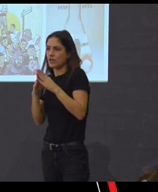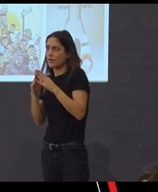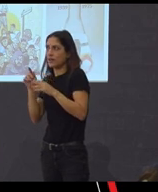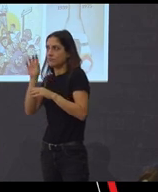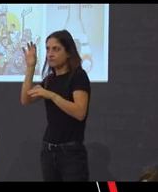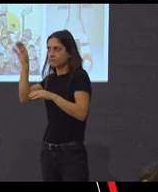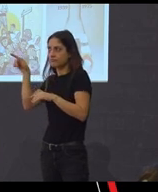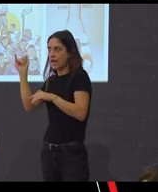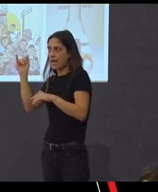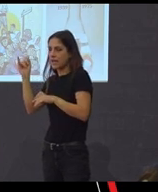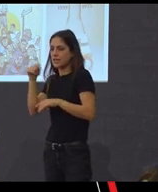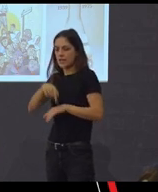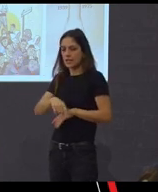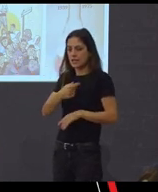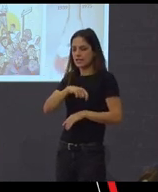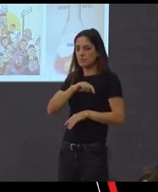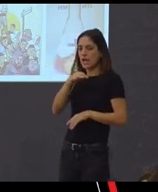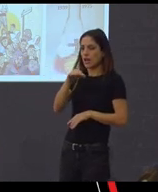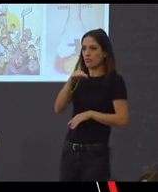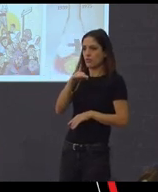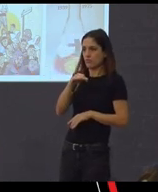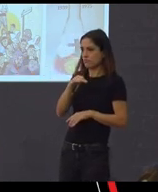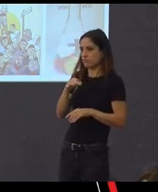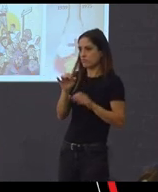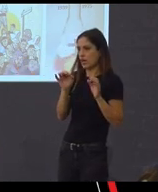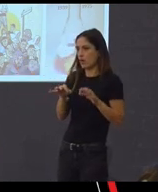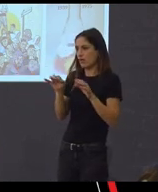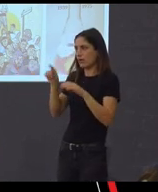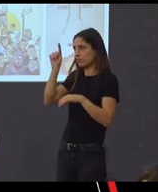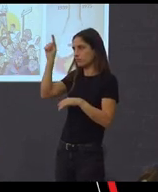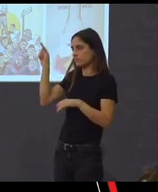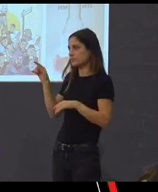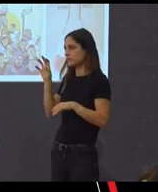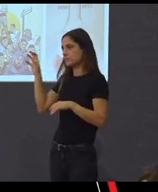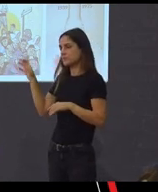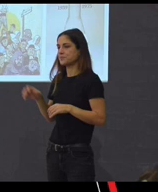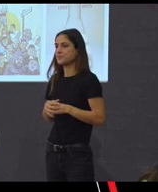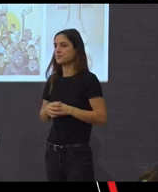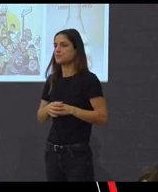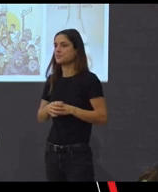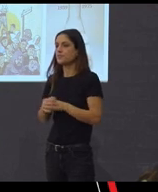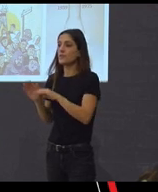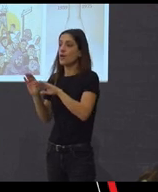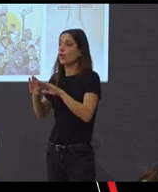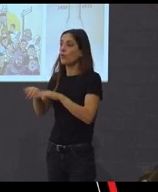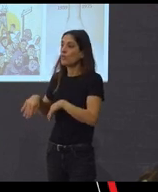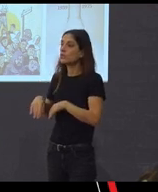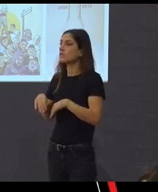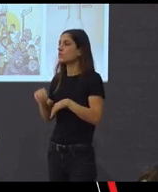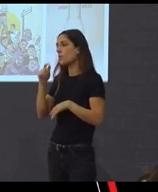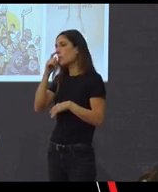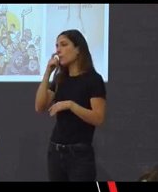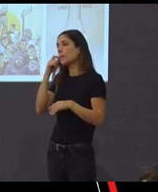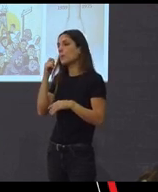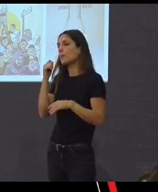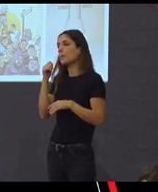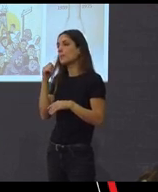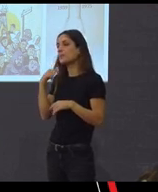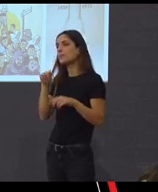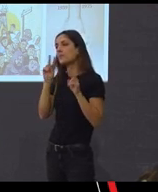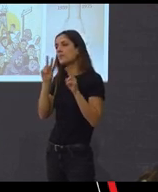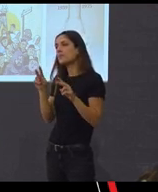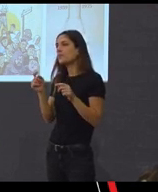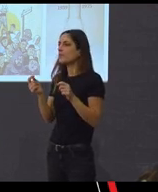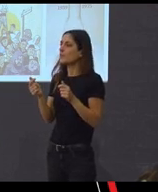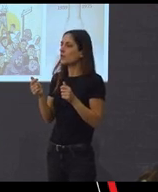de España. Por último, fuxir un pouco, vindo esa racionalidade, esa